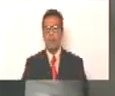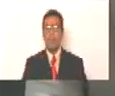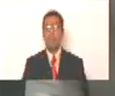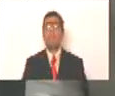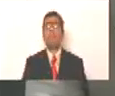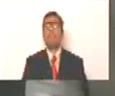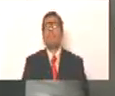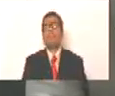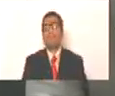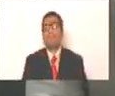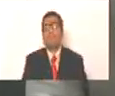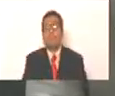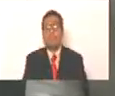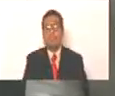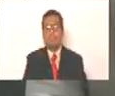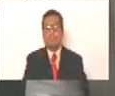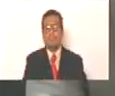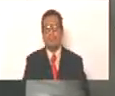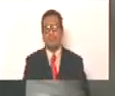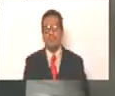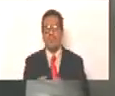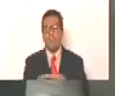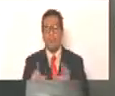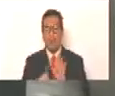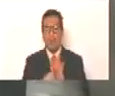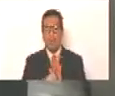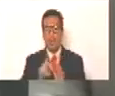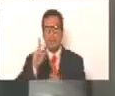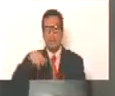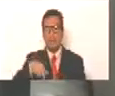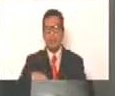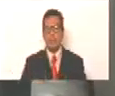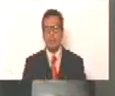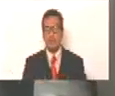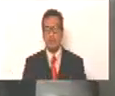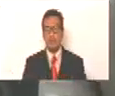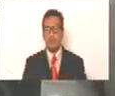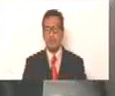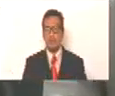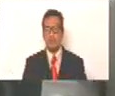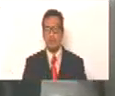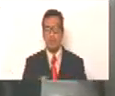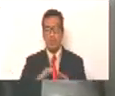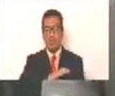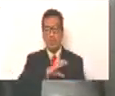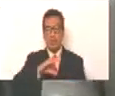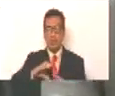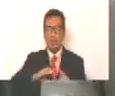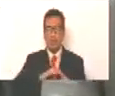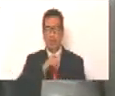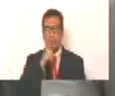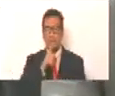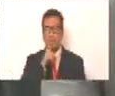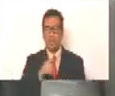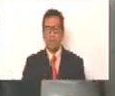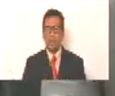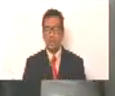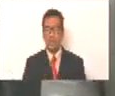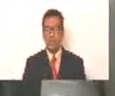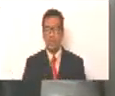El patriarcado fue un legado también de esa cultura perversa, de esa